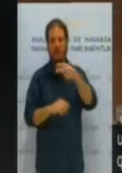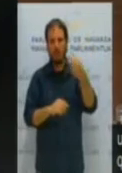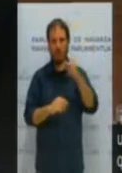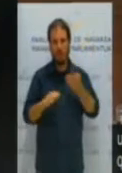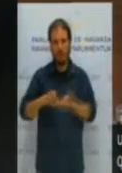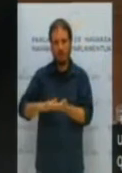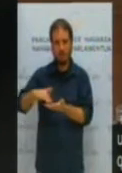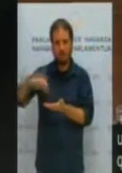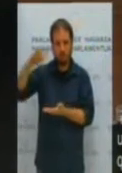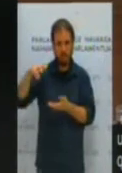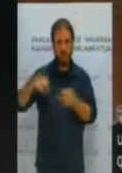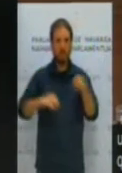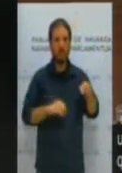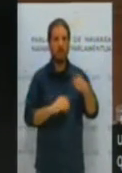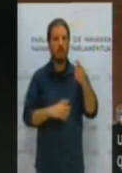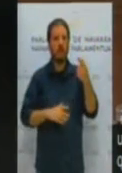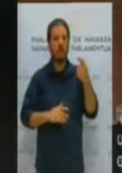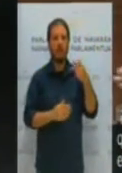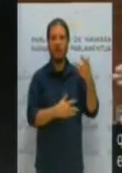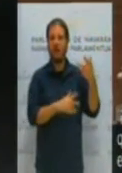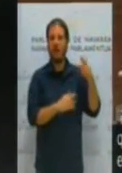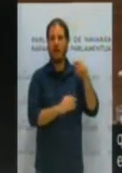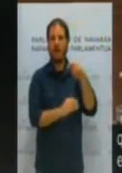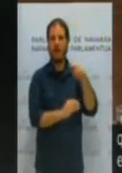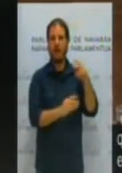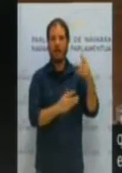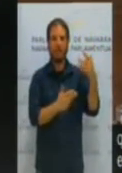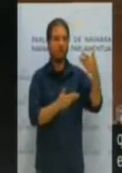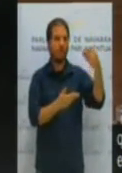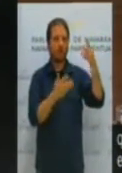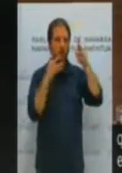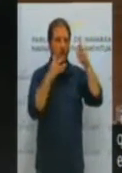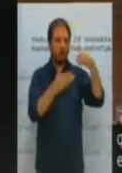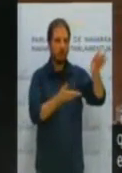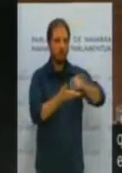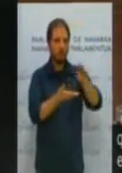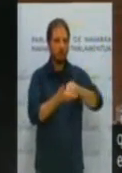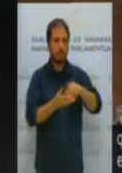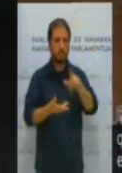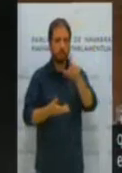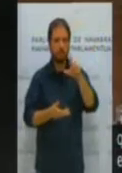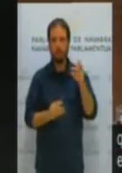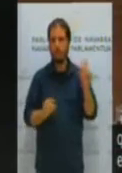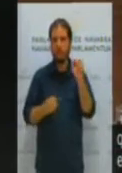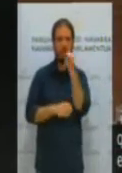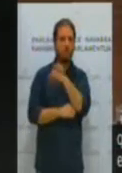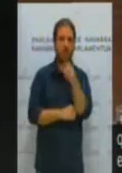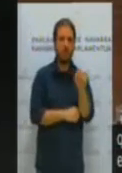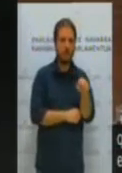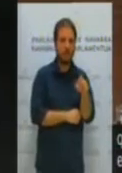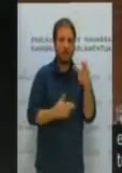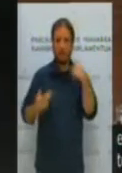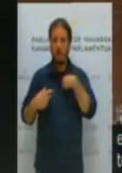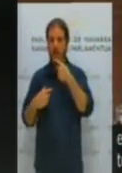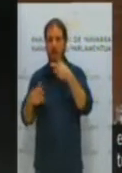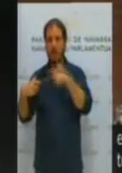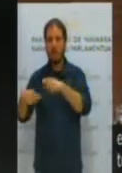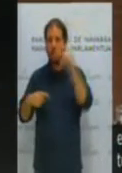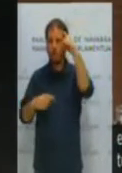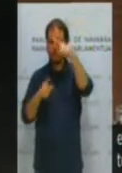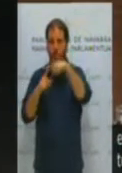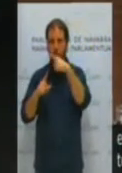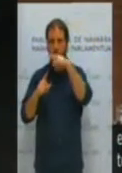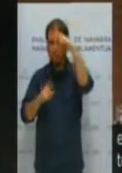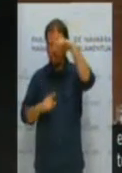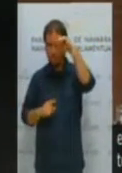Departamento de Cultura es el departamento que prácticamente ha aceptado todas. El Departamento de Educación ha coleccionado las resoluciones,